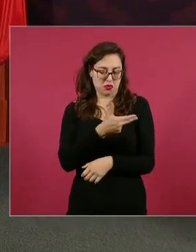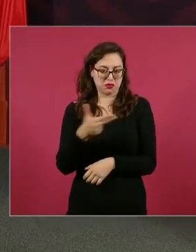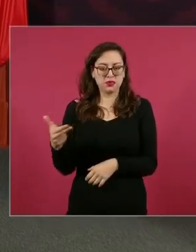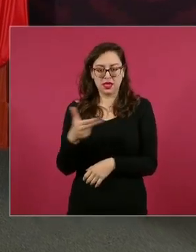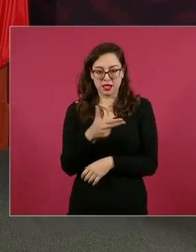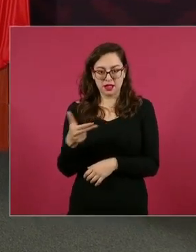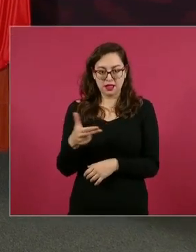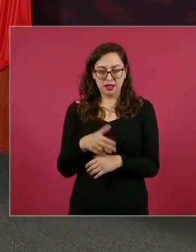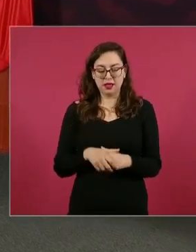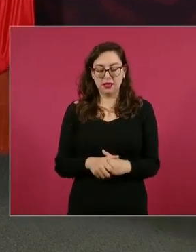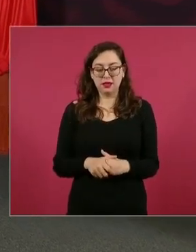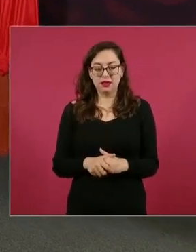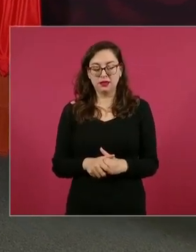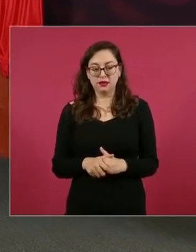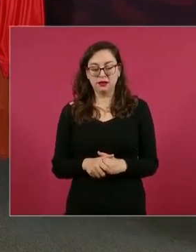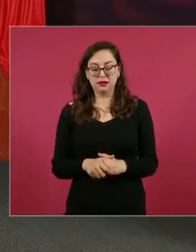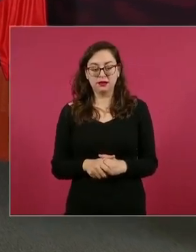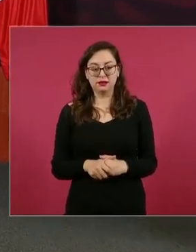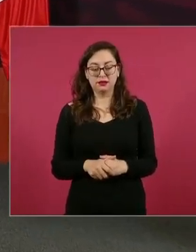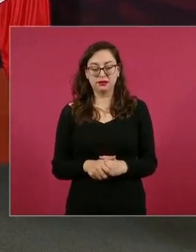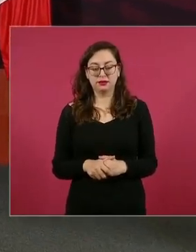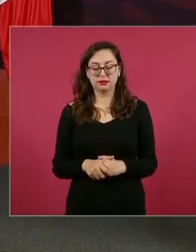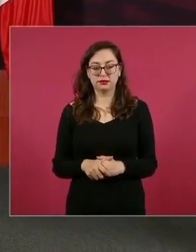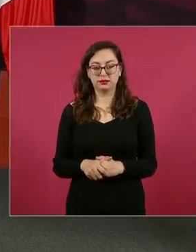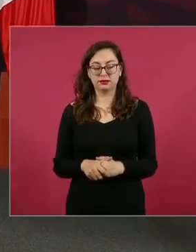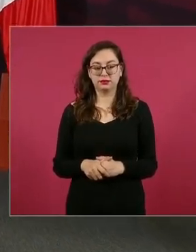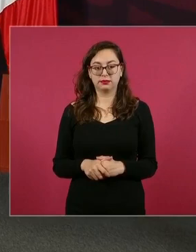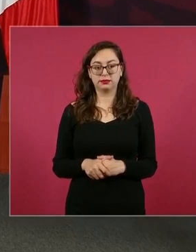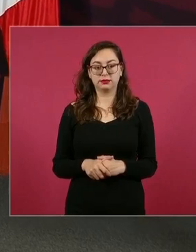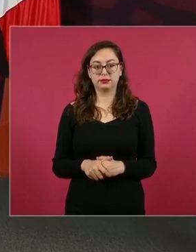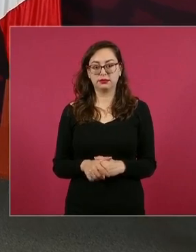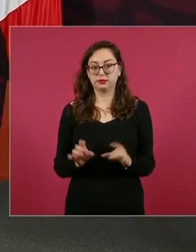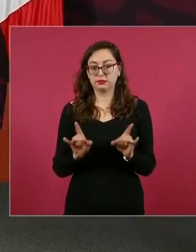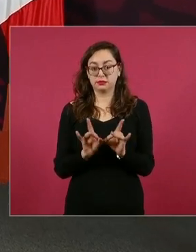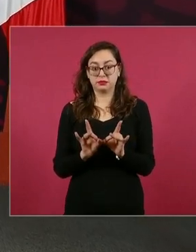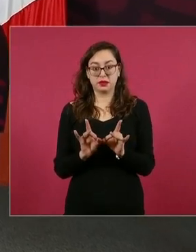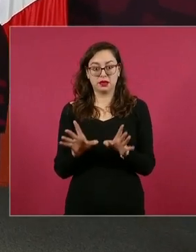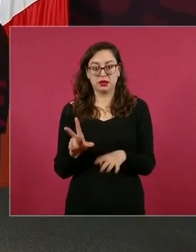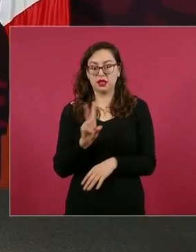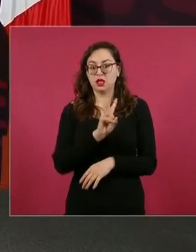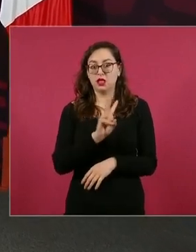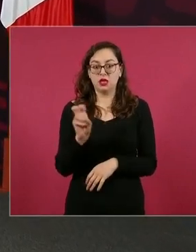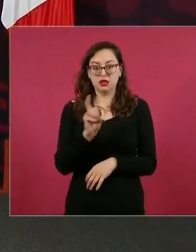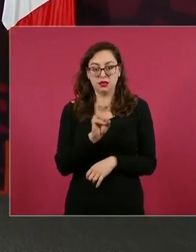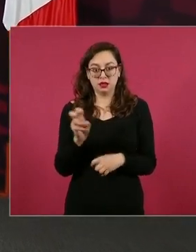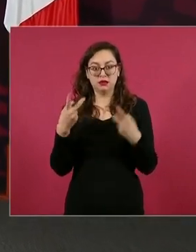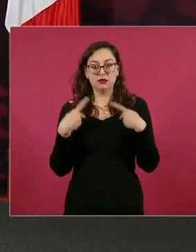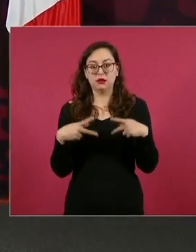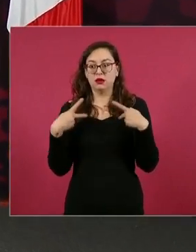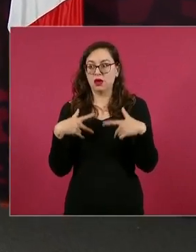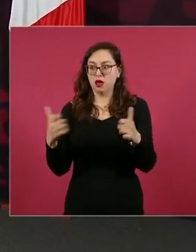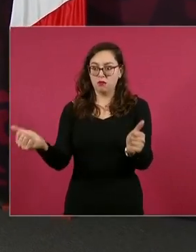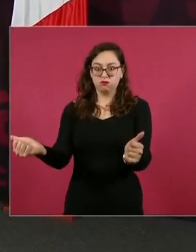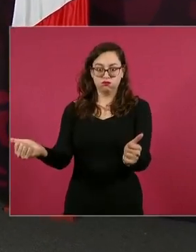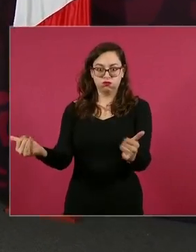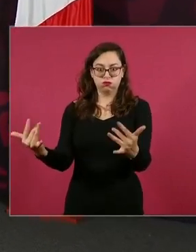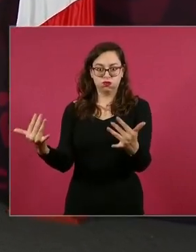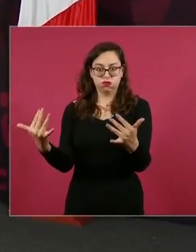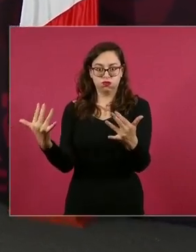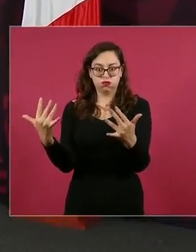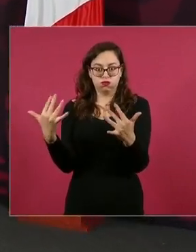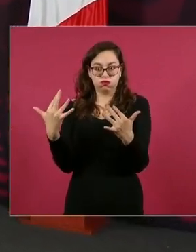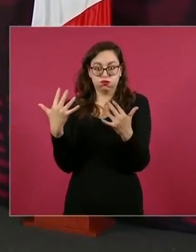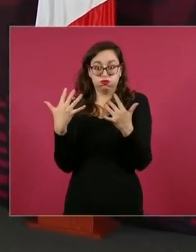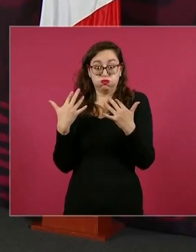y llega una multitud como de 200 trabajadores e porque